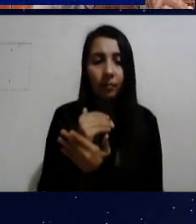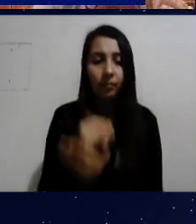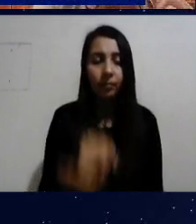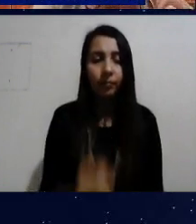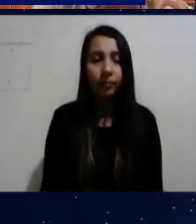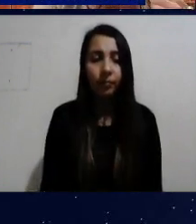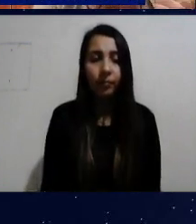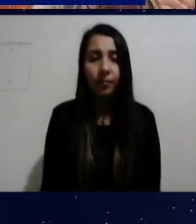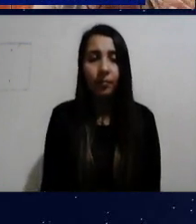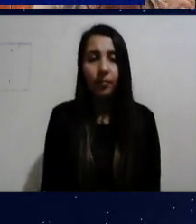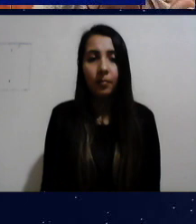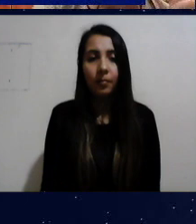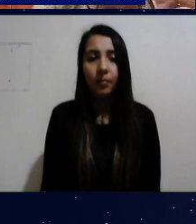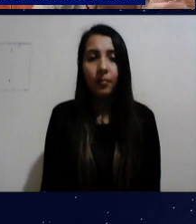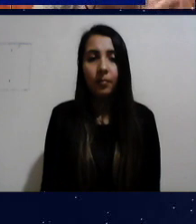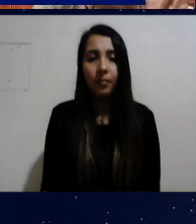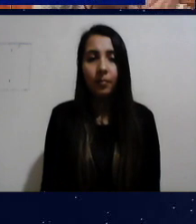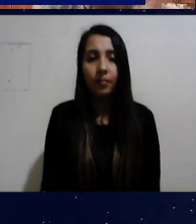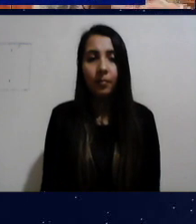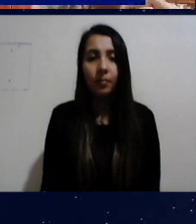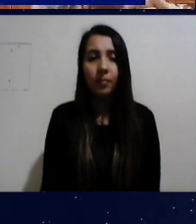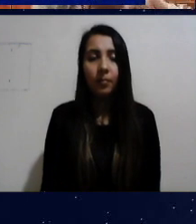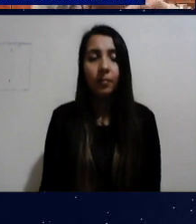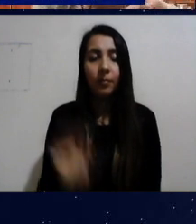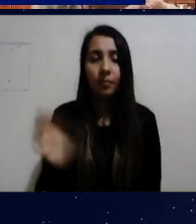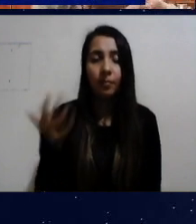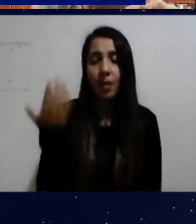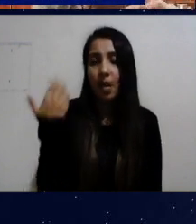polarización es medible. Y bueno, pues